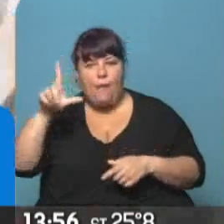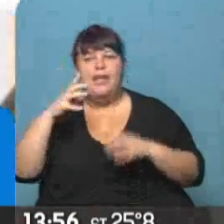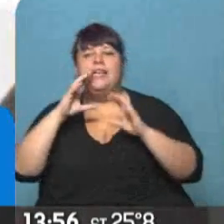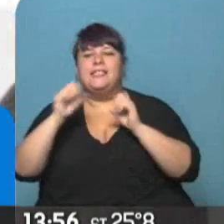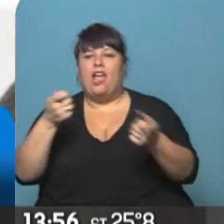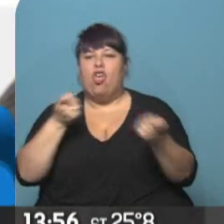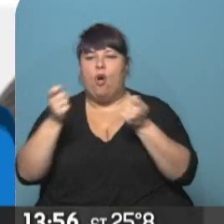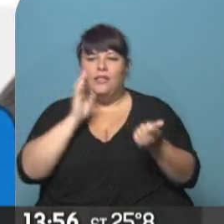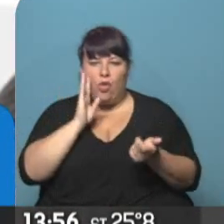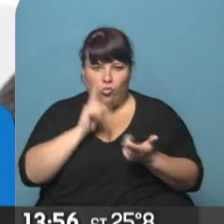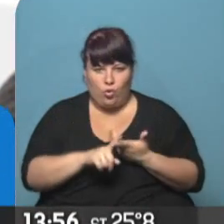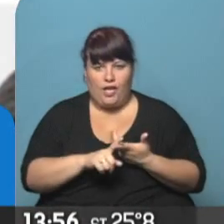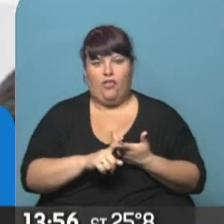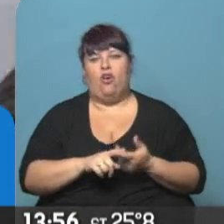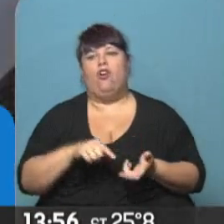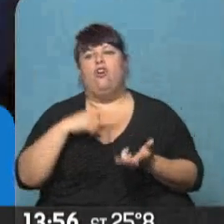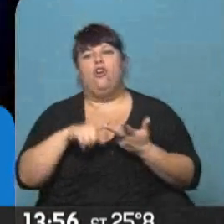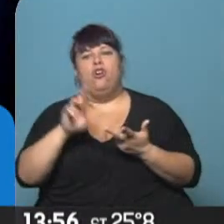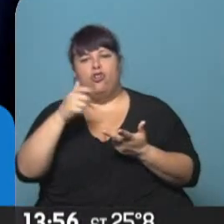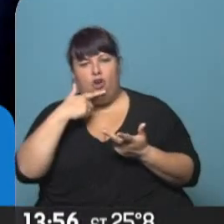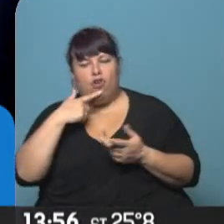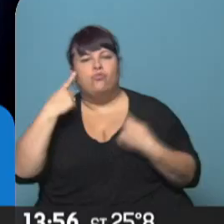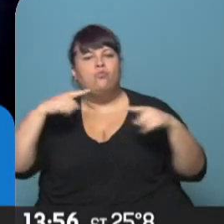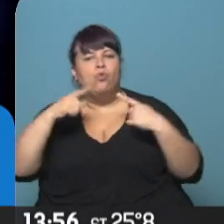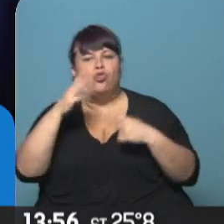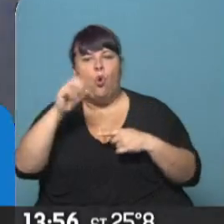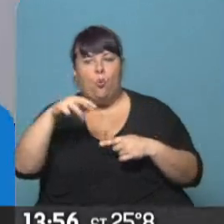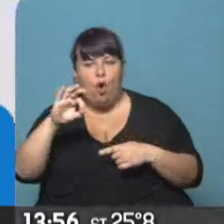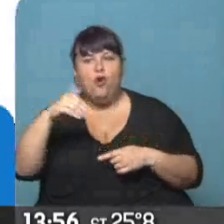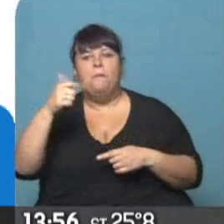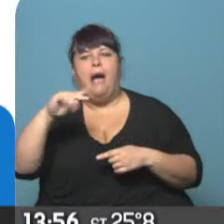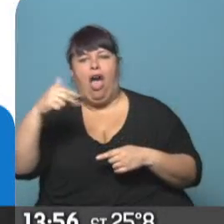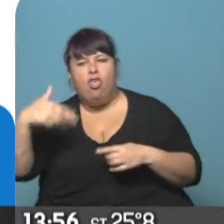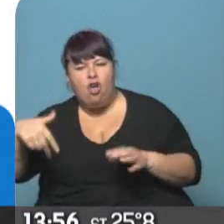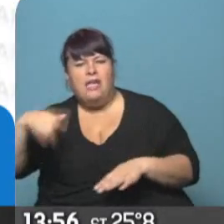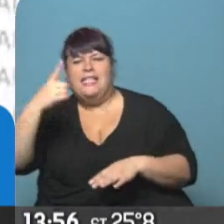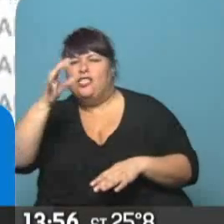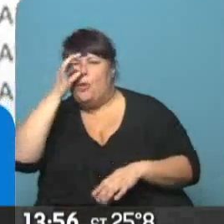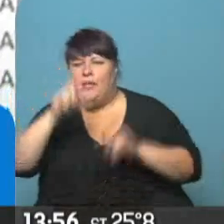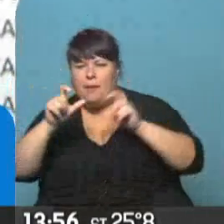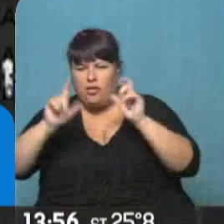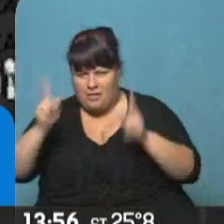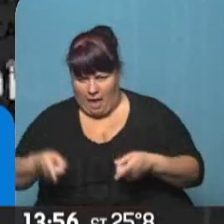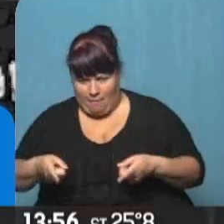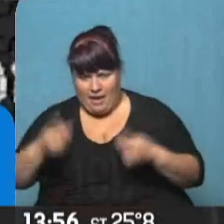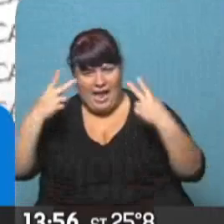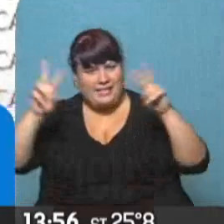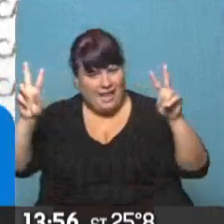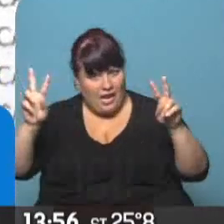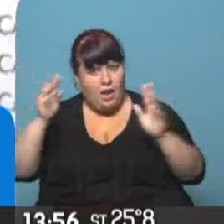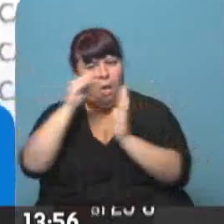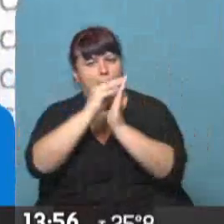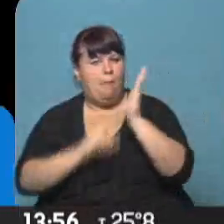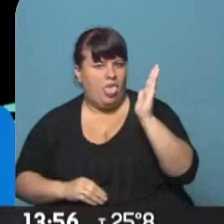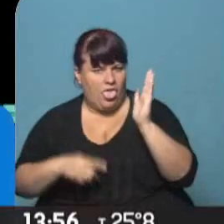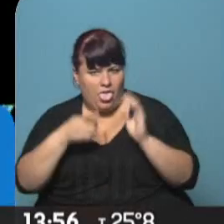comercio de eeuu will ross el músico bono madonna y otras 120 personalidades extranjeras aparecen